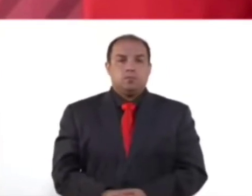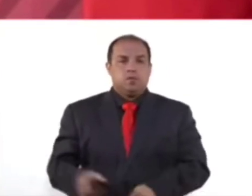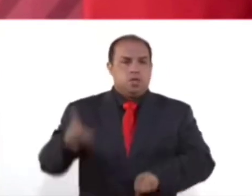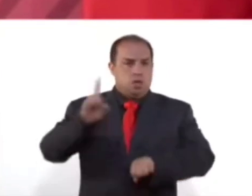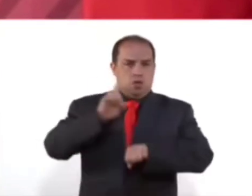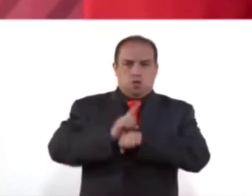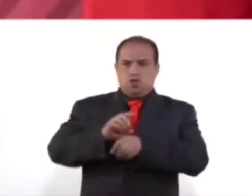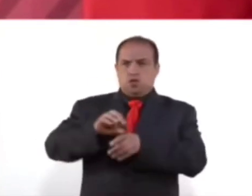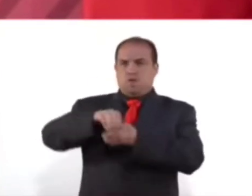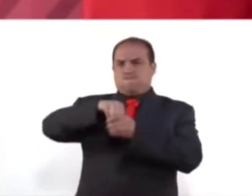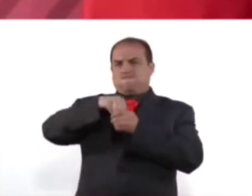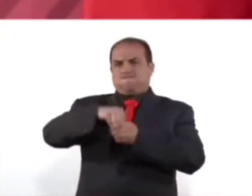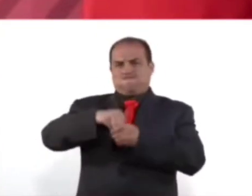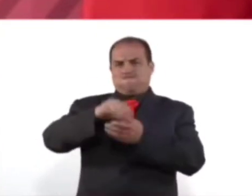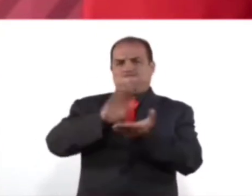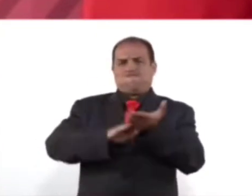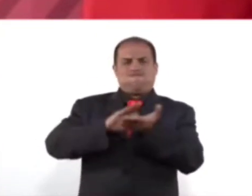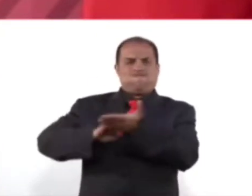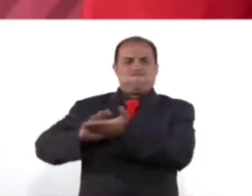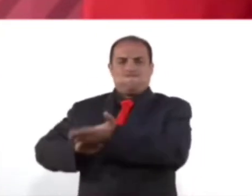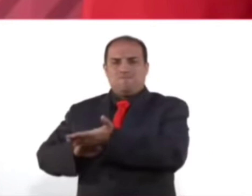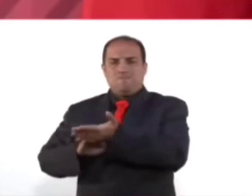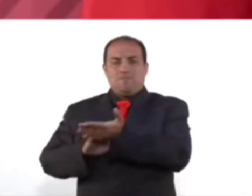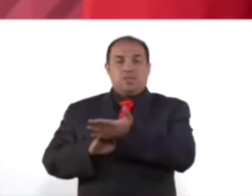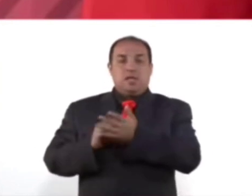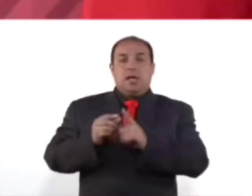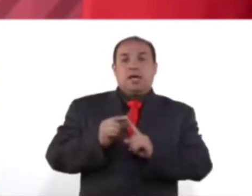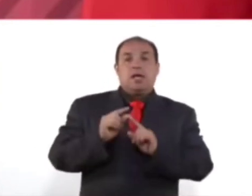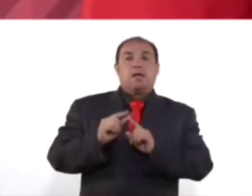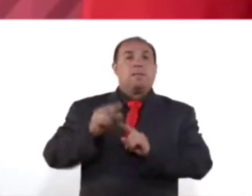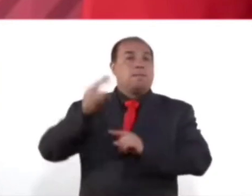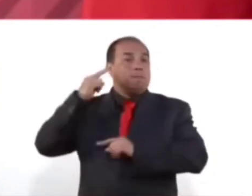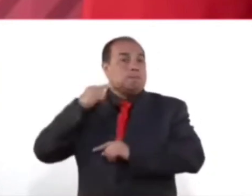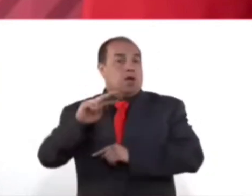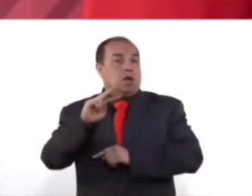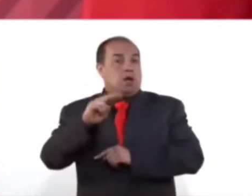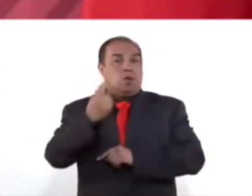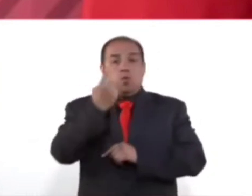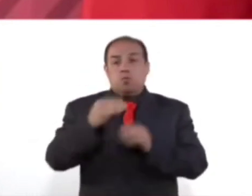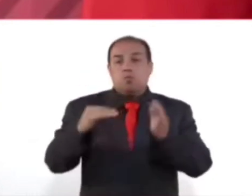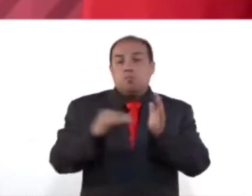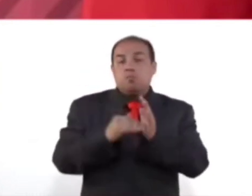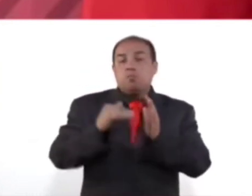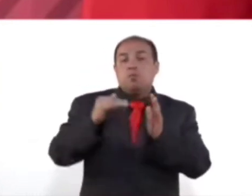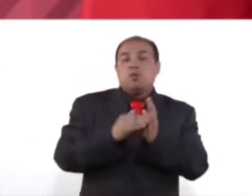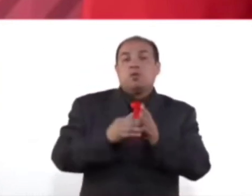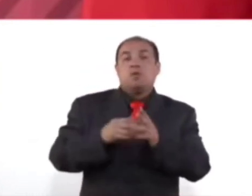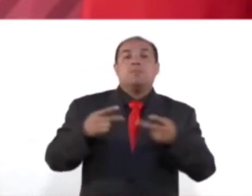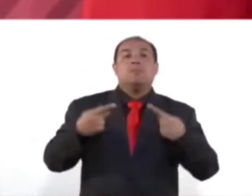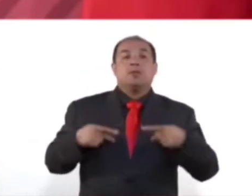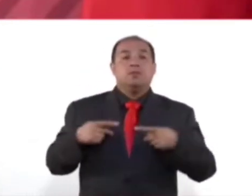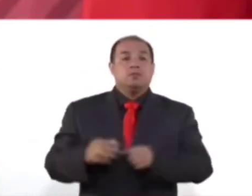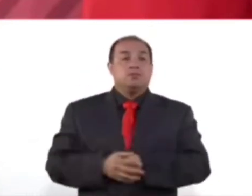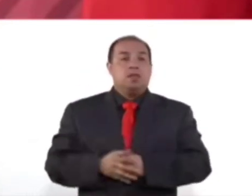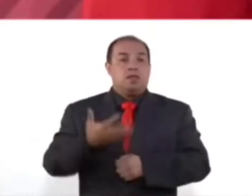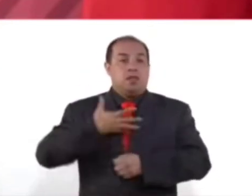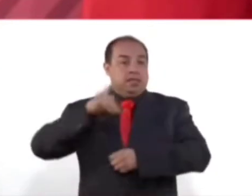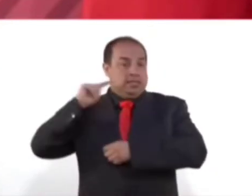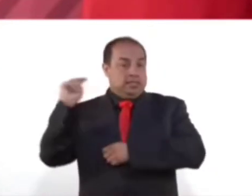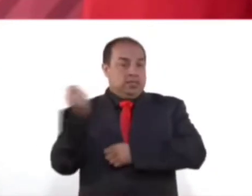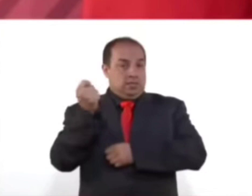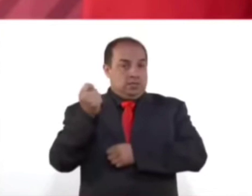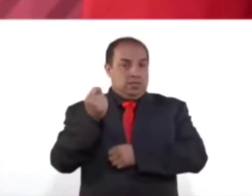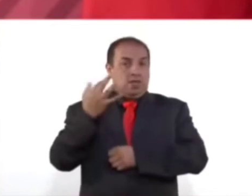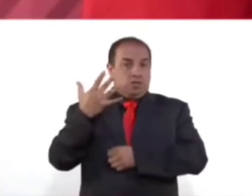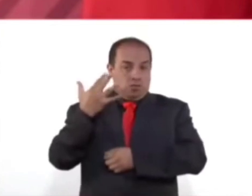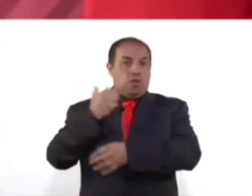días de máxima demanda ha logrado mover a casi 1 millón de personas, insisto, con una tecnología de hace